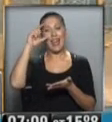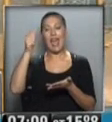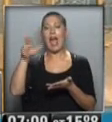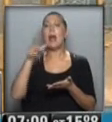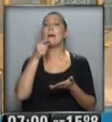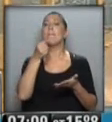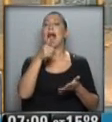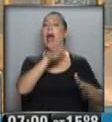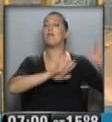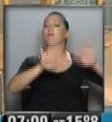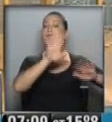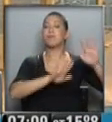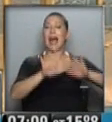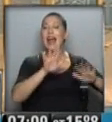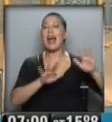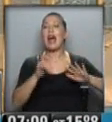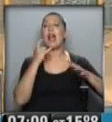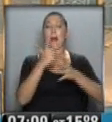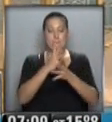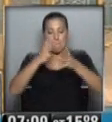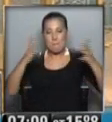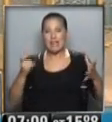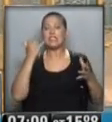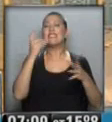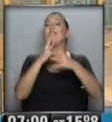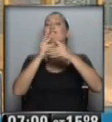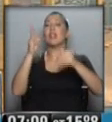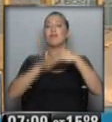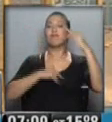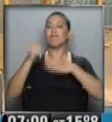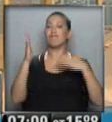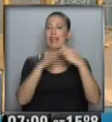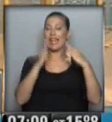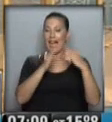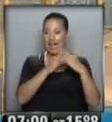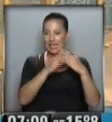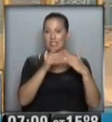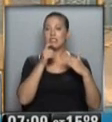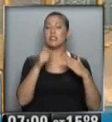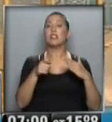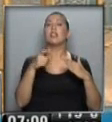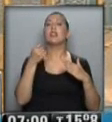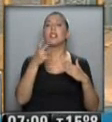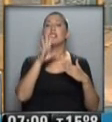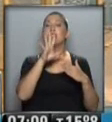la refacción, la ampliación y la terminación de viviendas y va a contar con la participación de